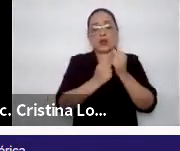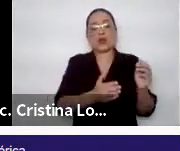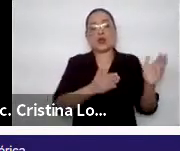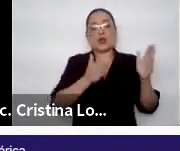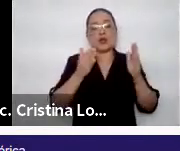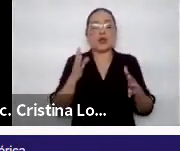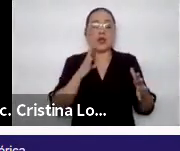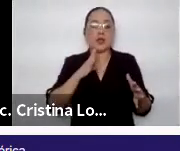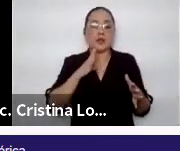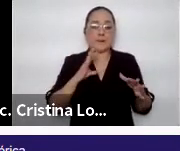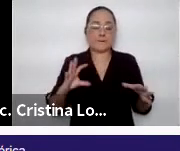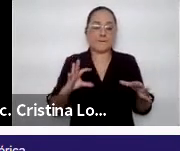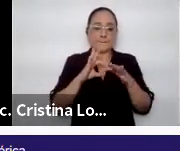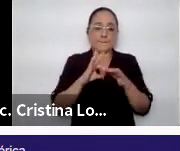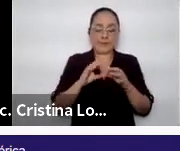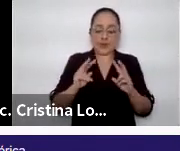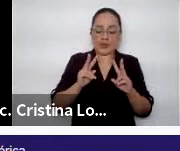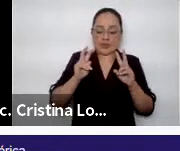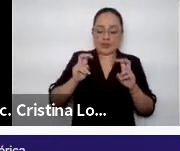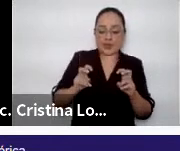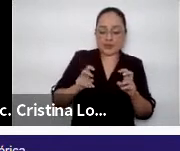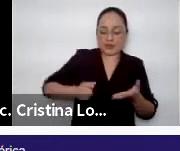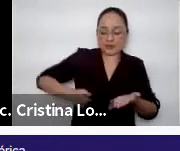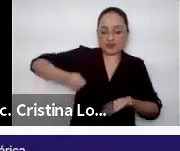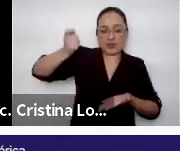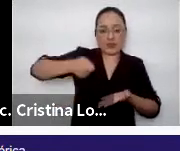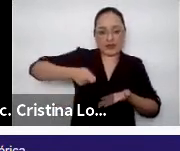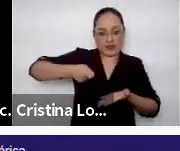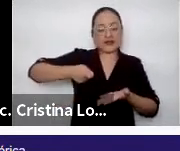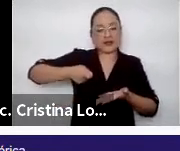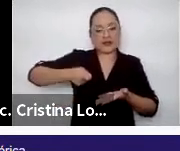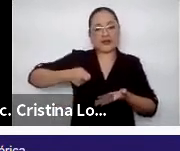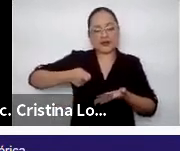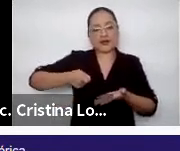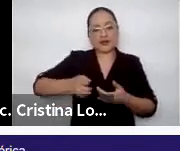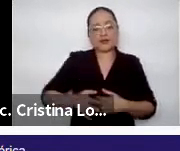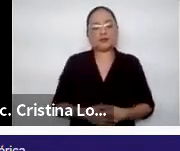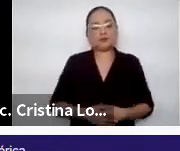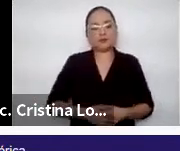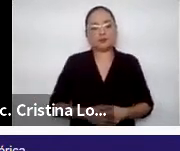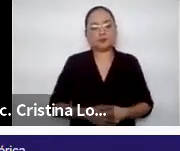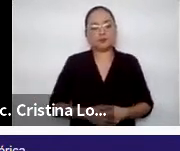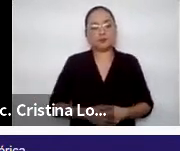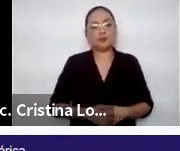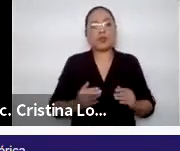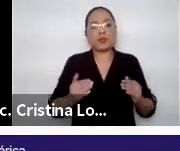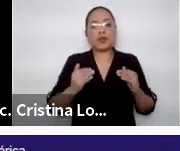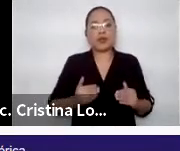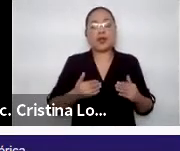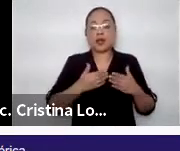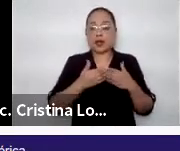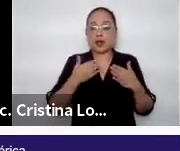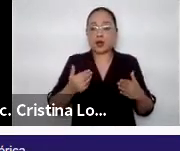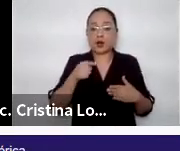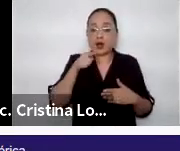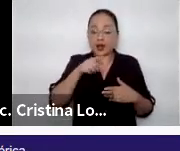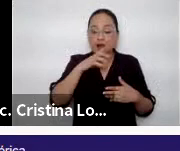viene el apartado de sentencia, ¿correcto? Aquí vienen las